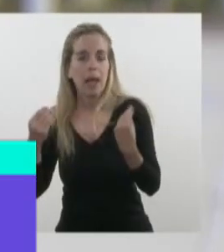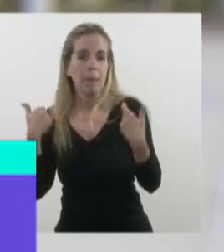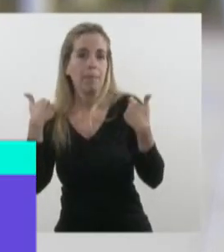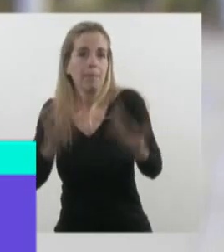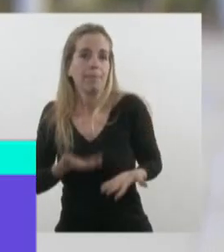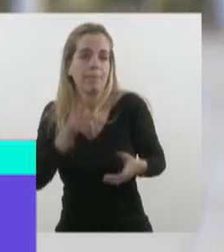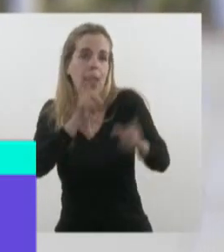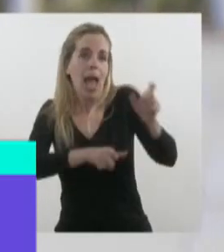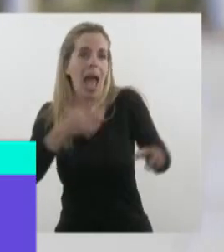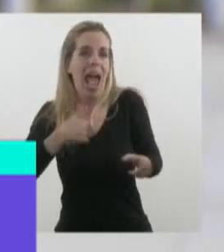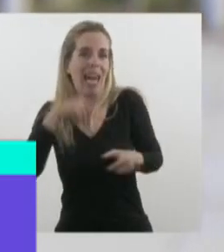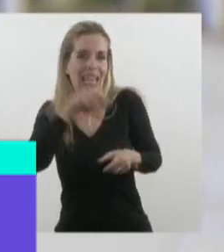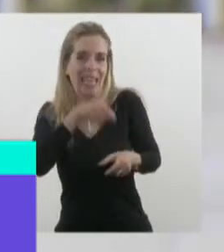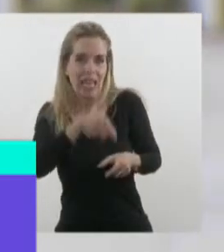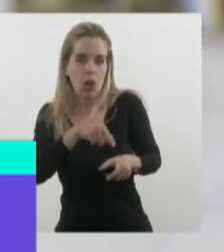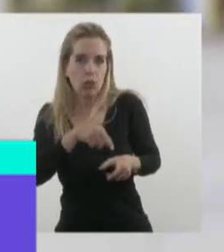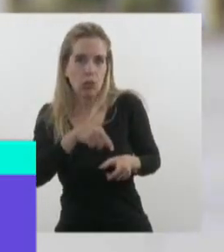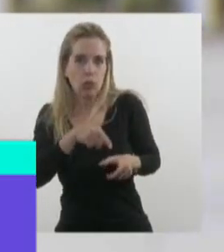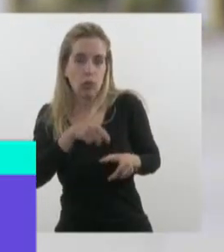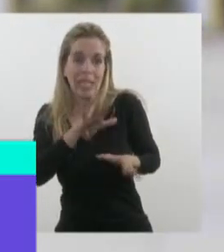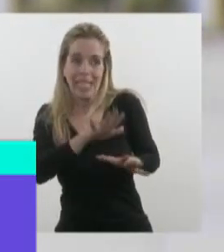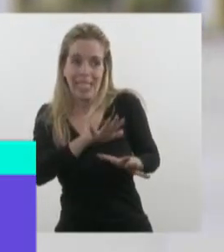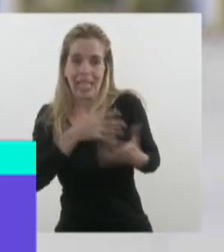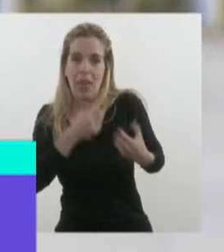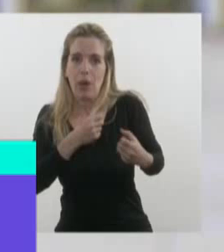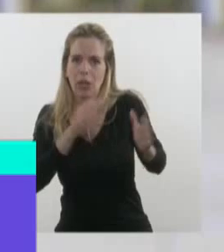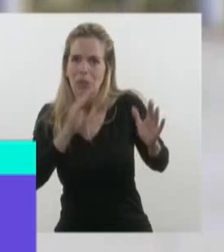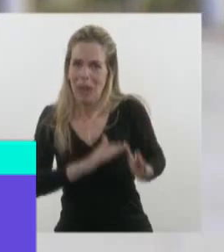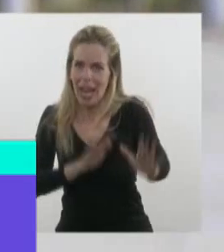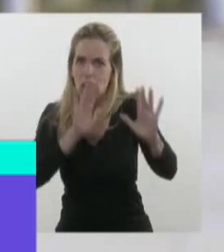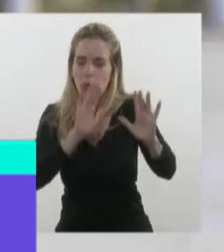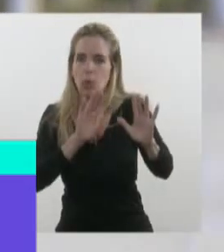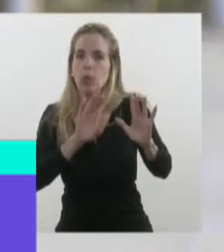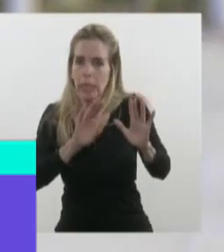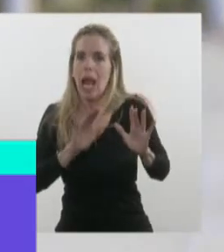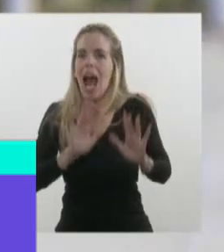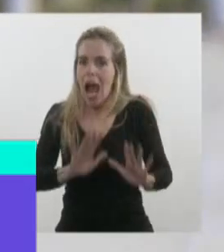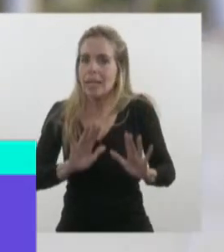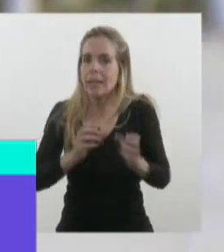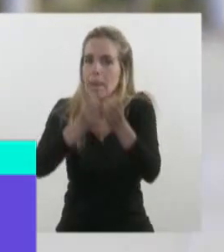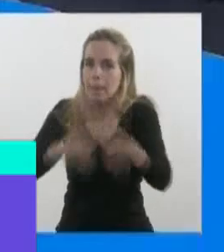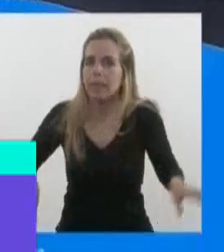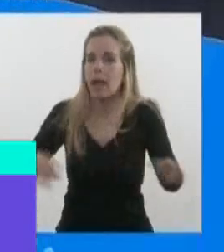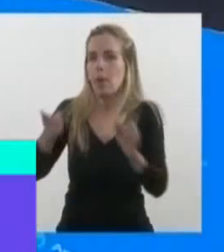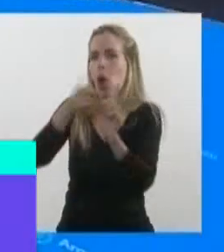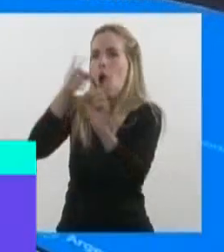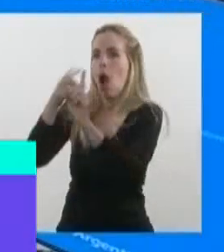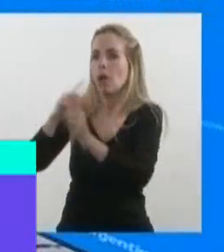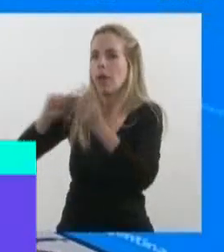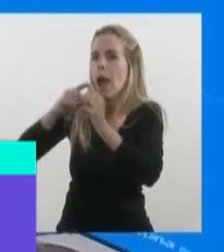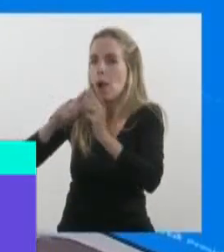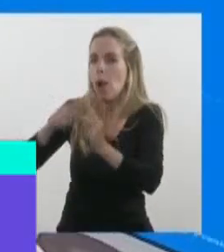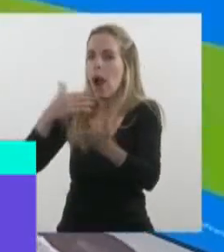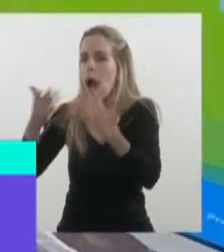les cueste lo menos posible. Y así encaramos un debate con los acreedores, que muchos de los